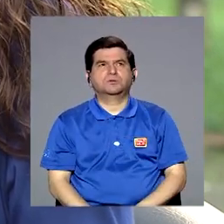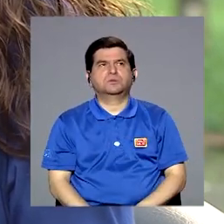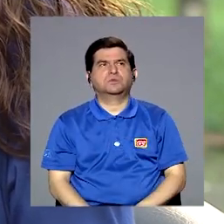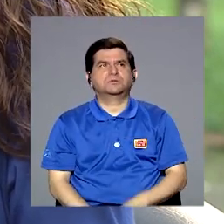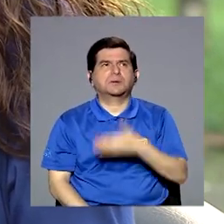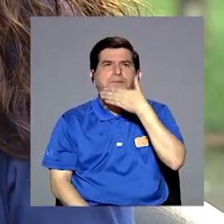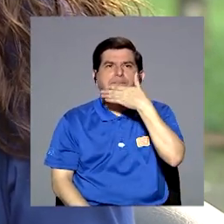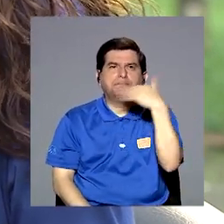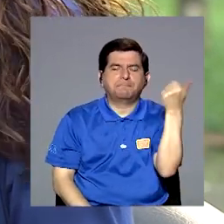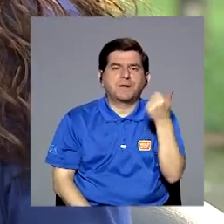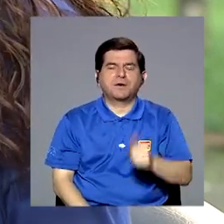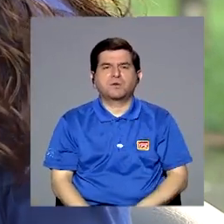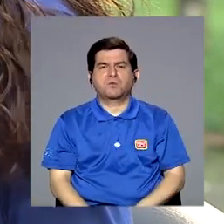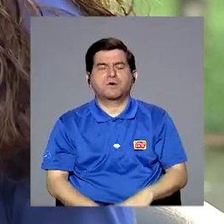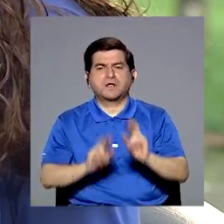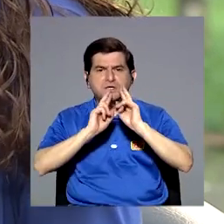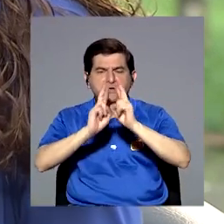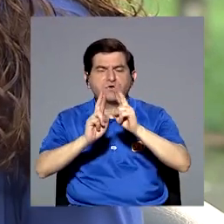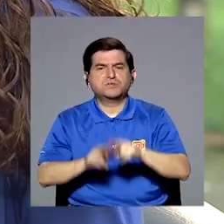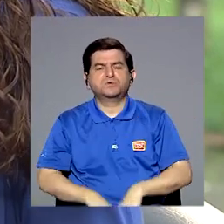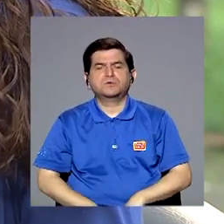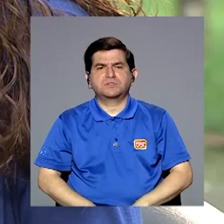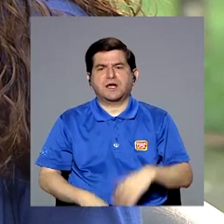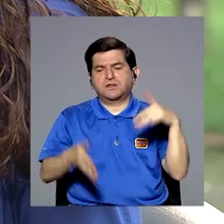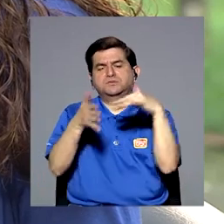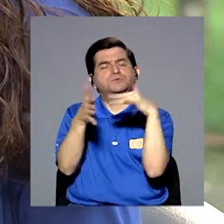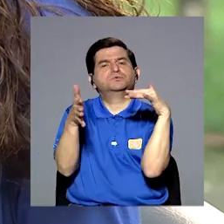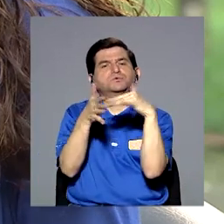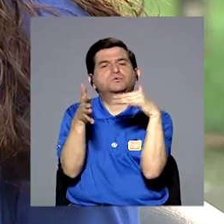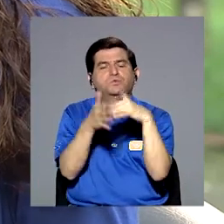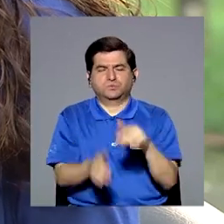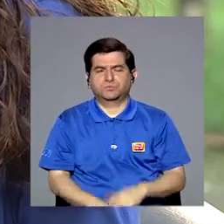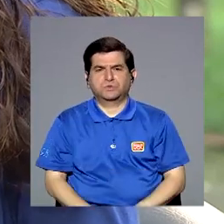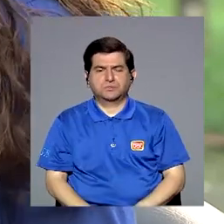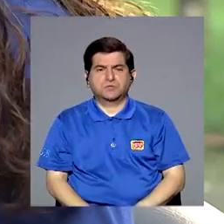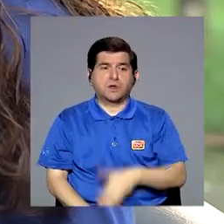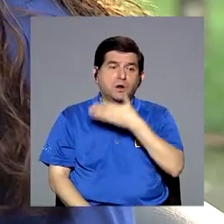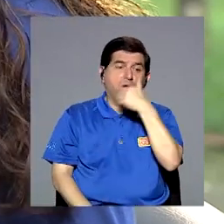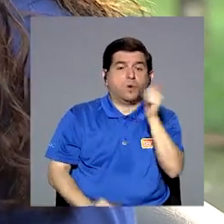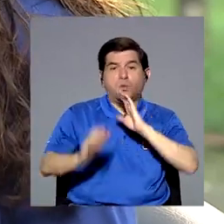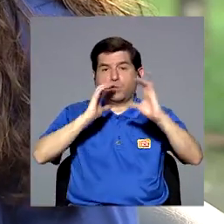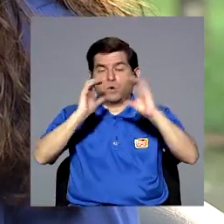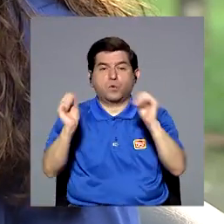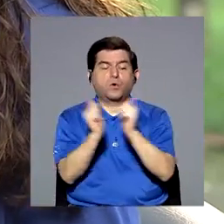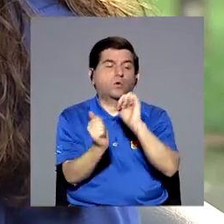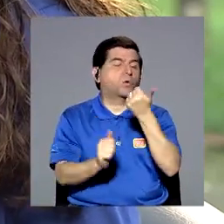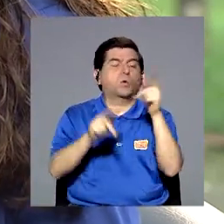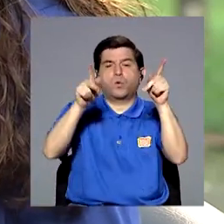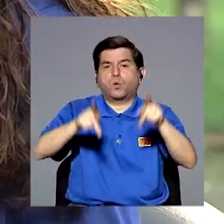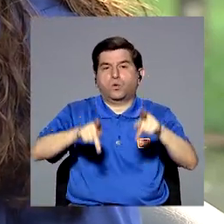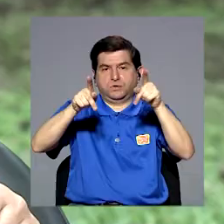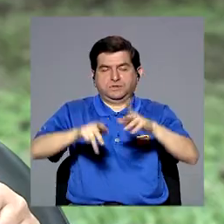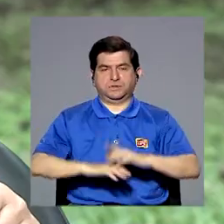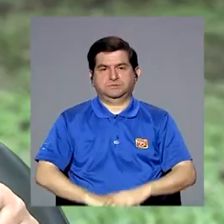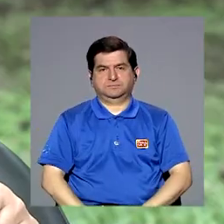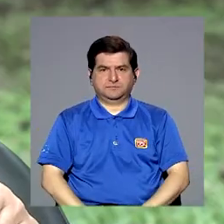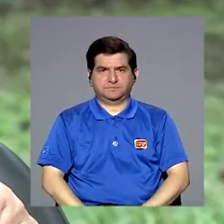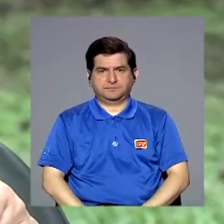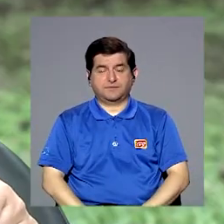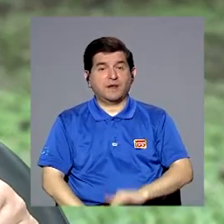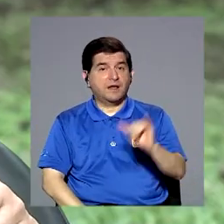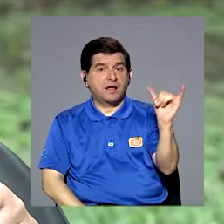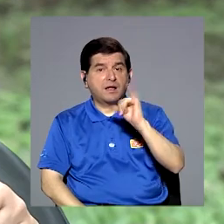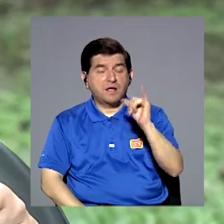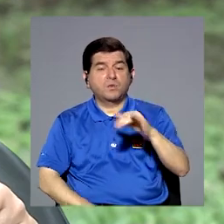a mejorar nuestro rendimiento académico, por ejemplo, a mejorar nuestra comunicación con las demás personas